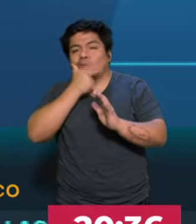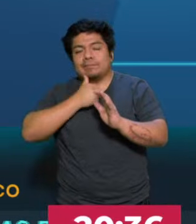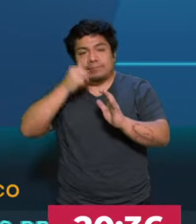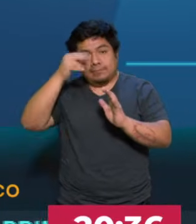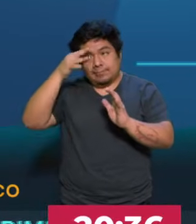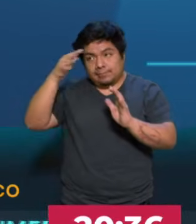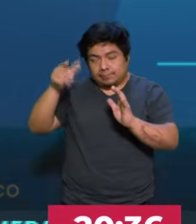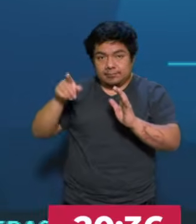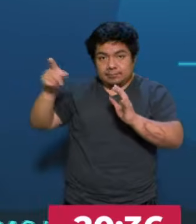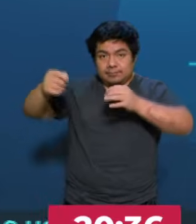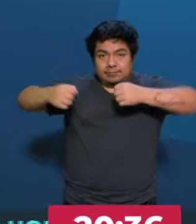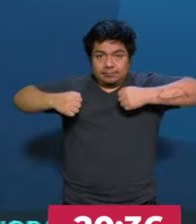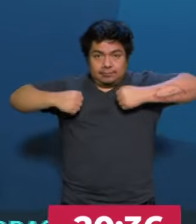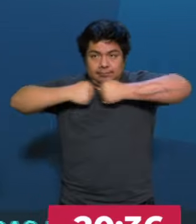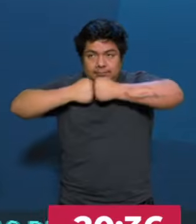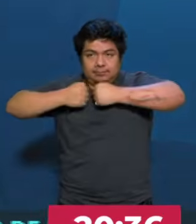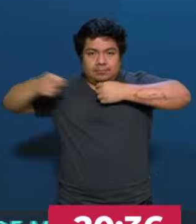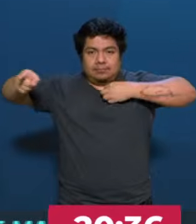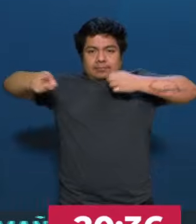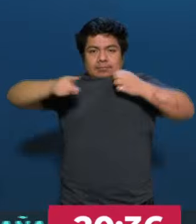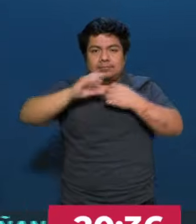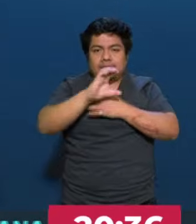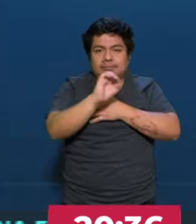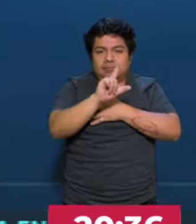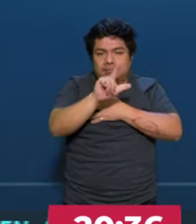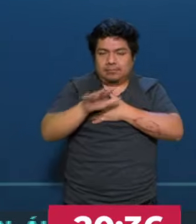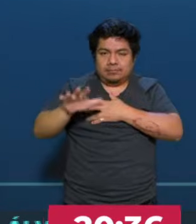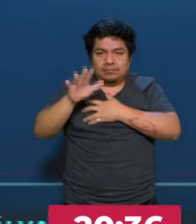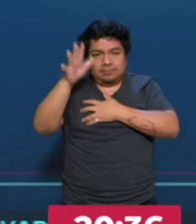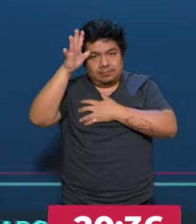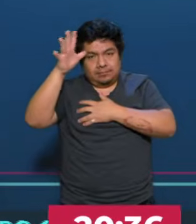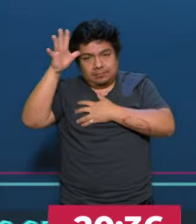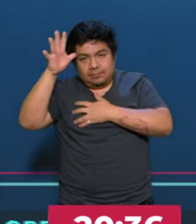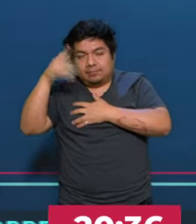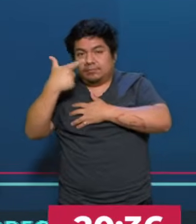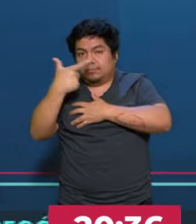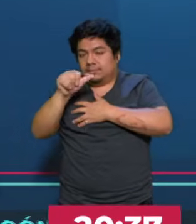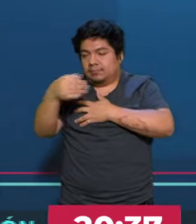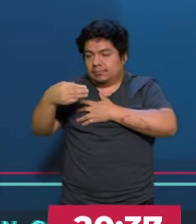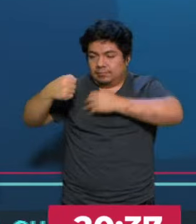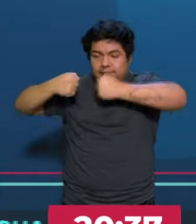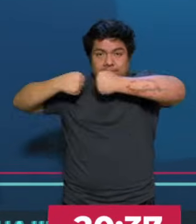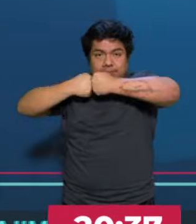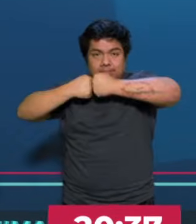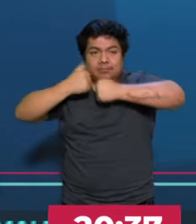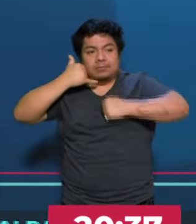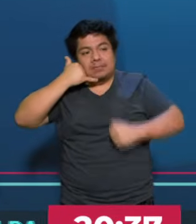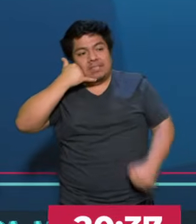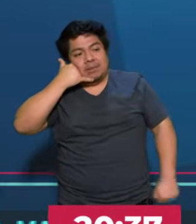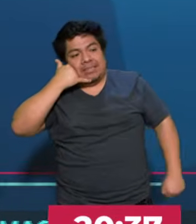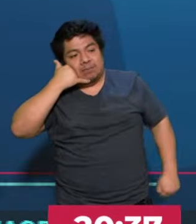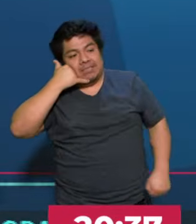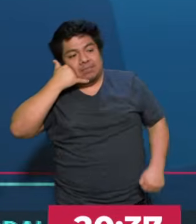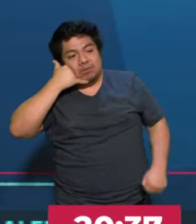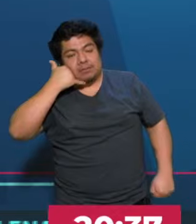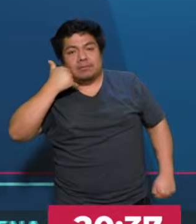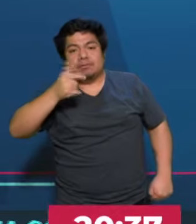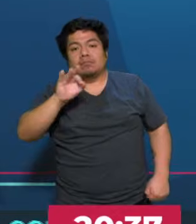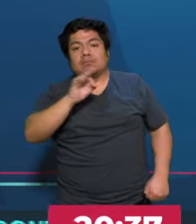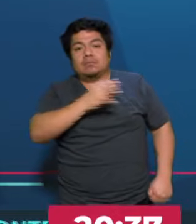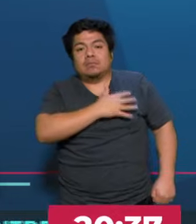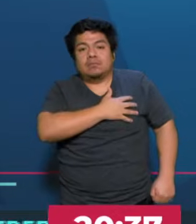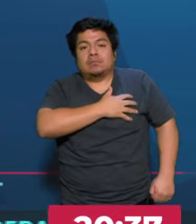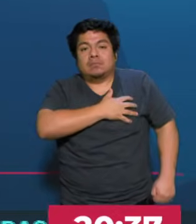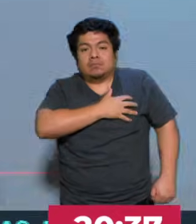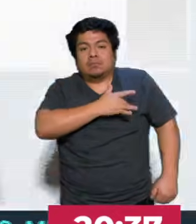eventualmente en la frontera en la colindancia entre Cuauhtémoc y Gustavo Amadero, llamó para pedir auxilio ante un ataque